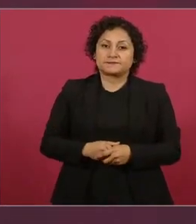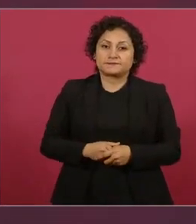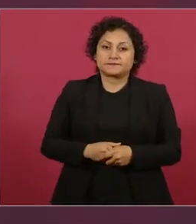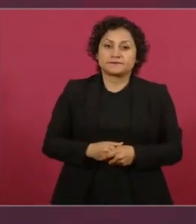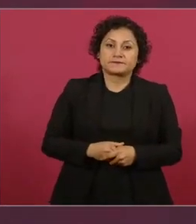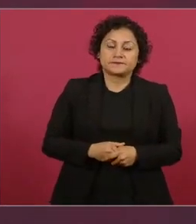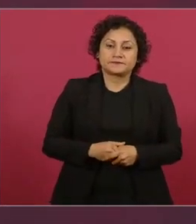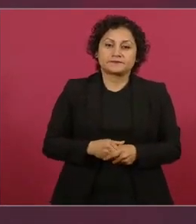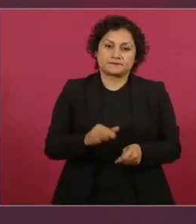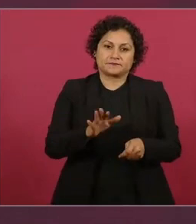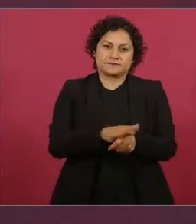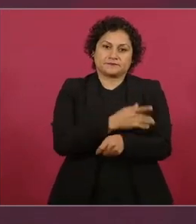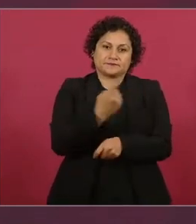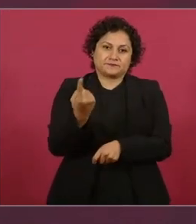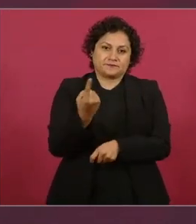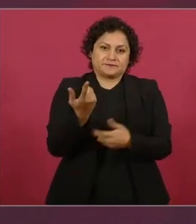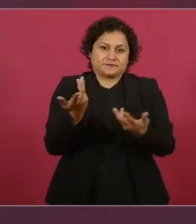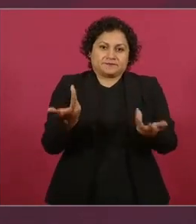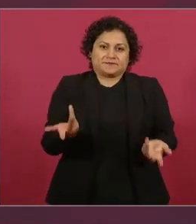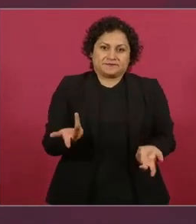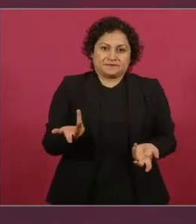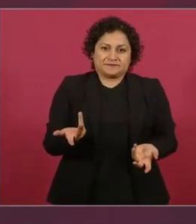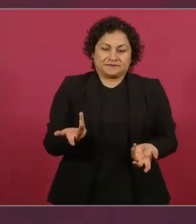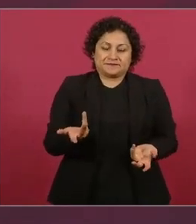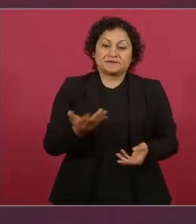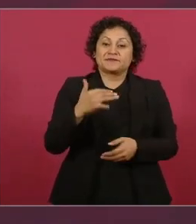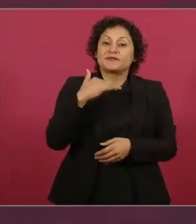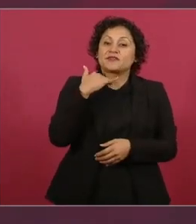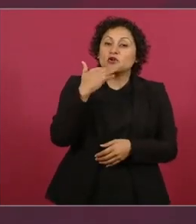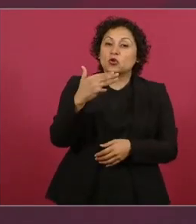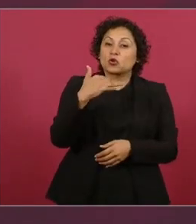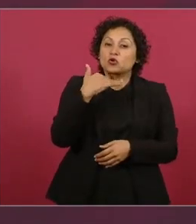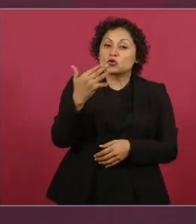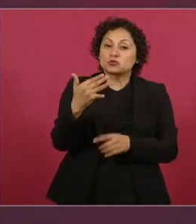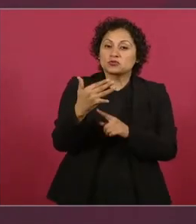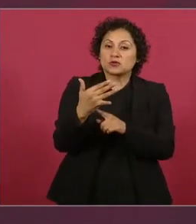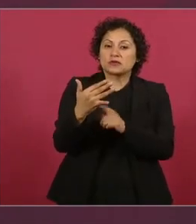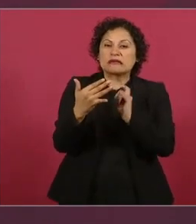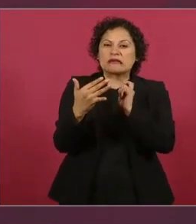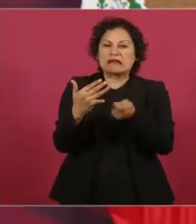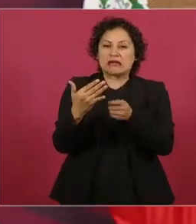la corrupción no era delito grave,